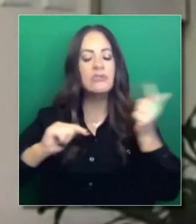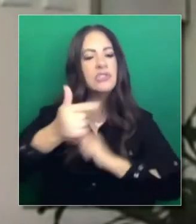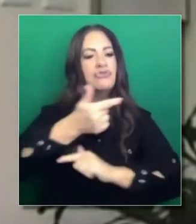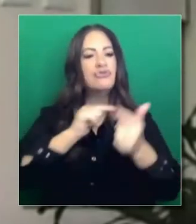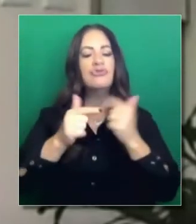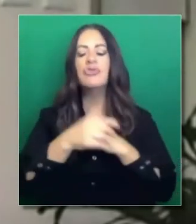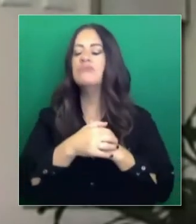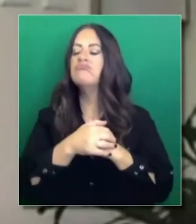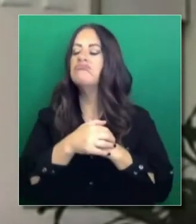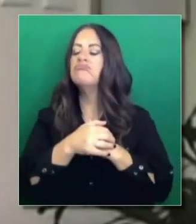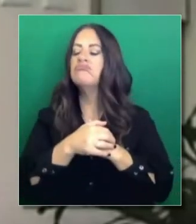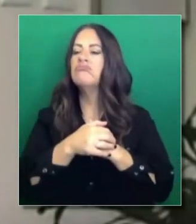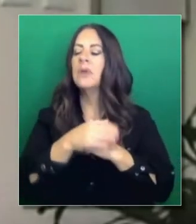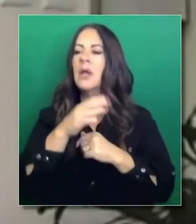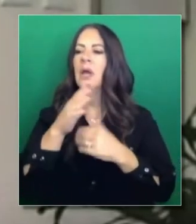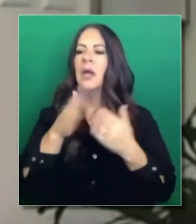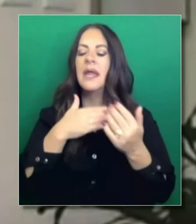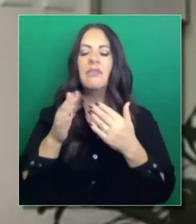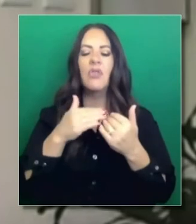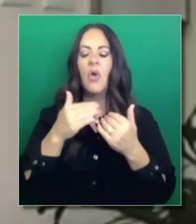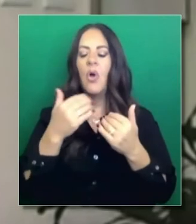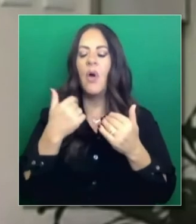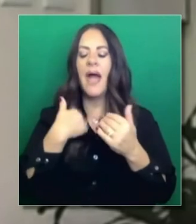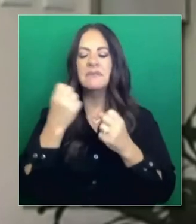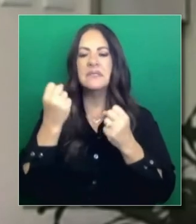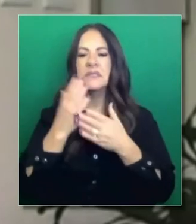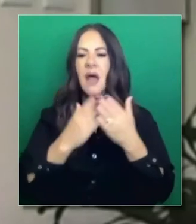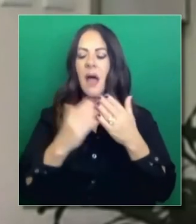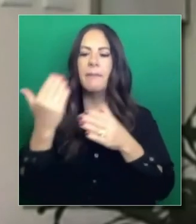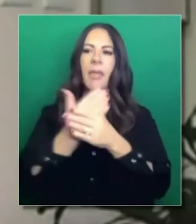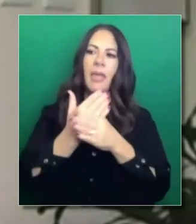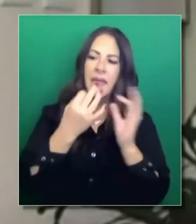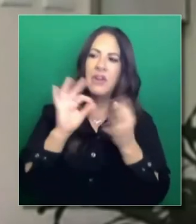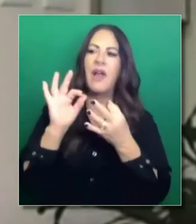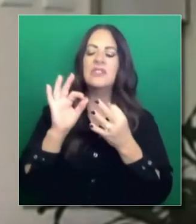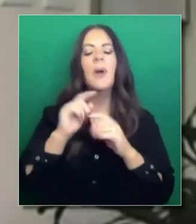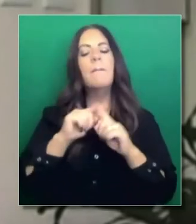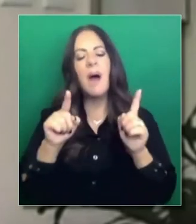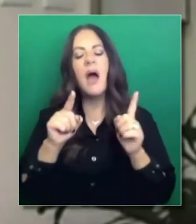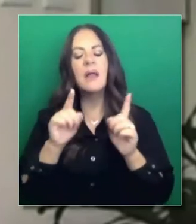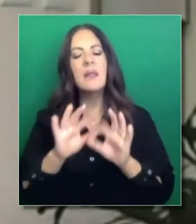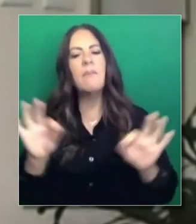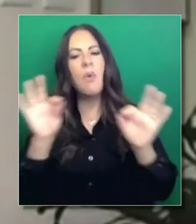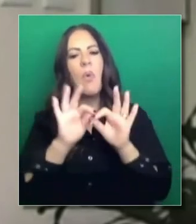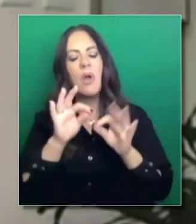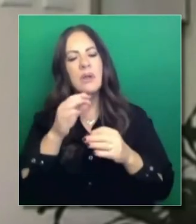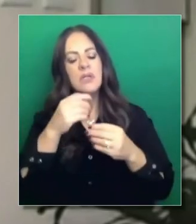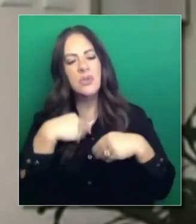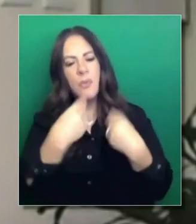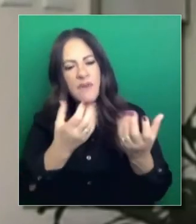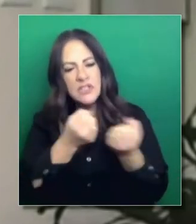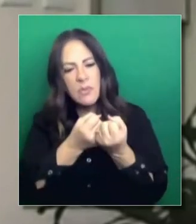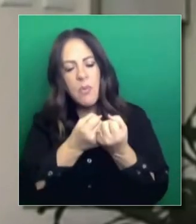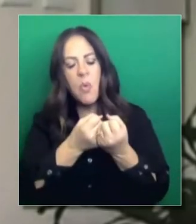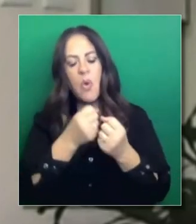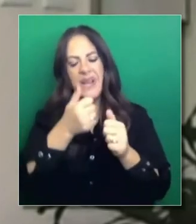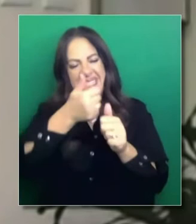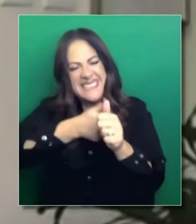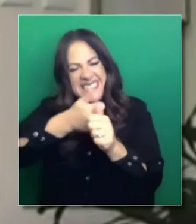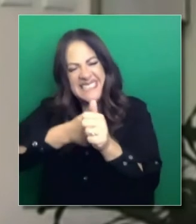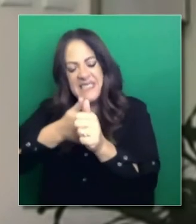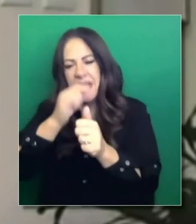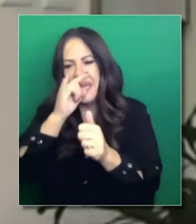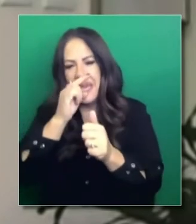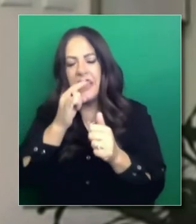a enfocarse, a concentrarse pese a las distracciones. recibiendo ayuda cuando la